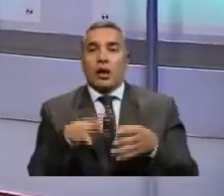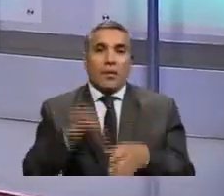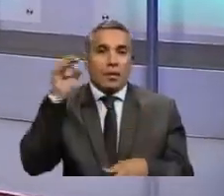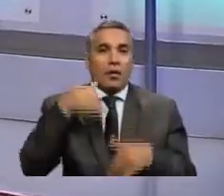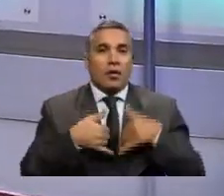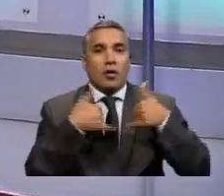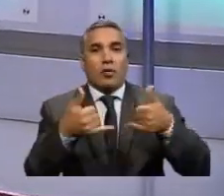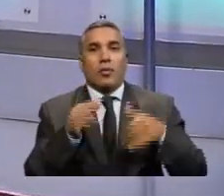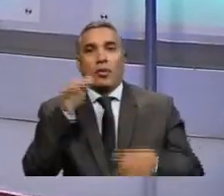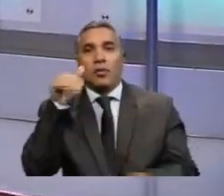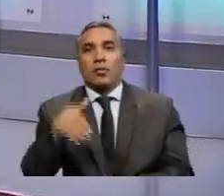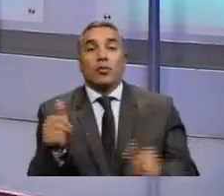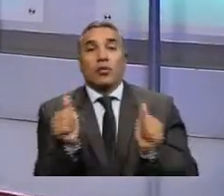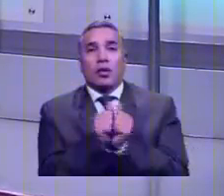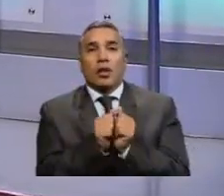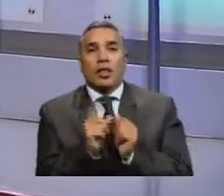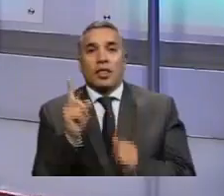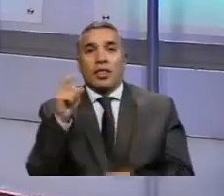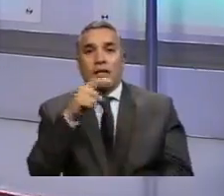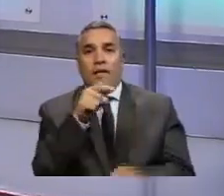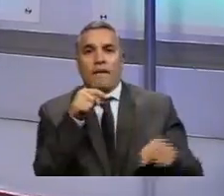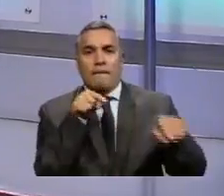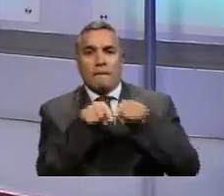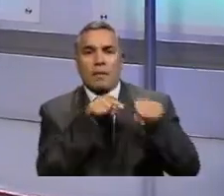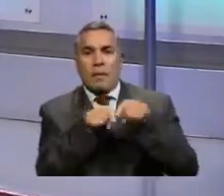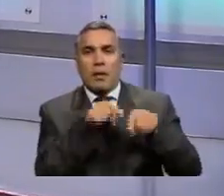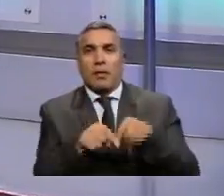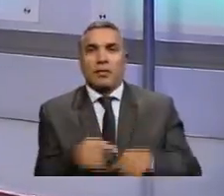cupo a la Sudamericana con del fin de semana